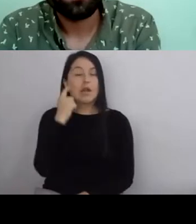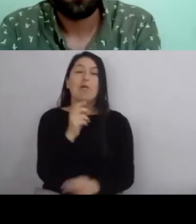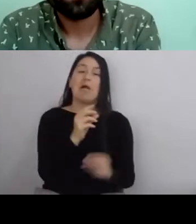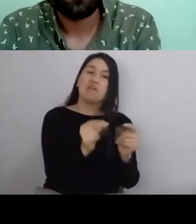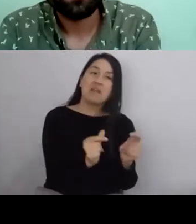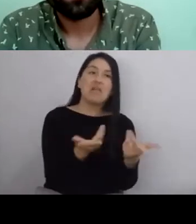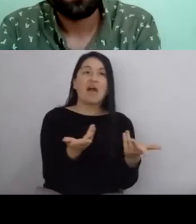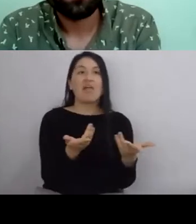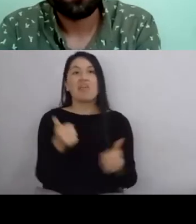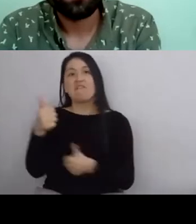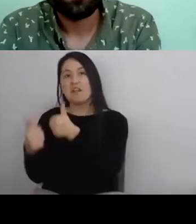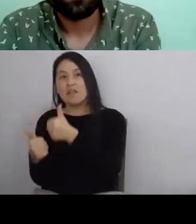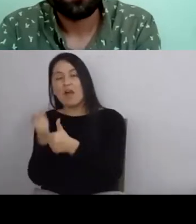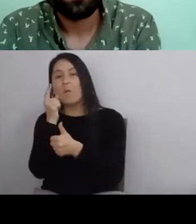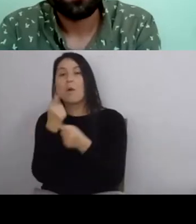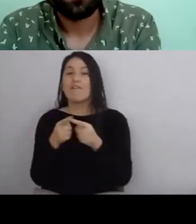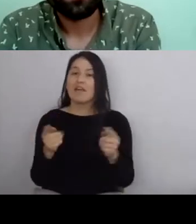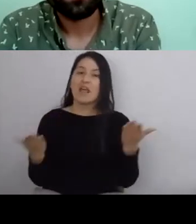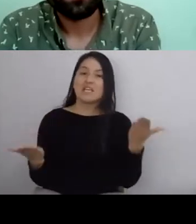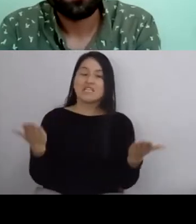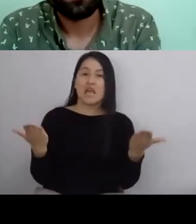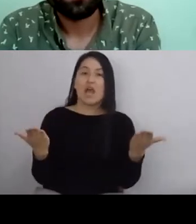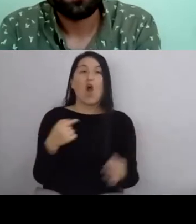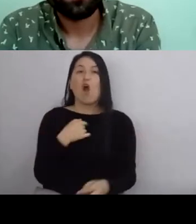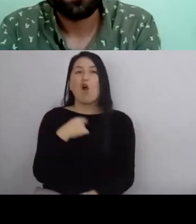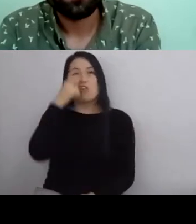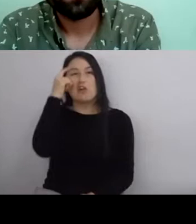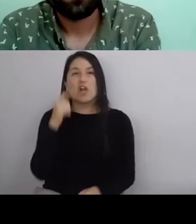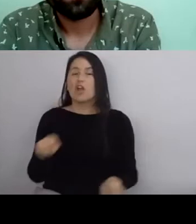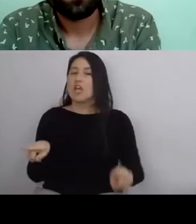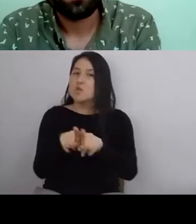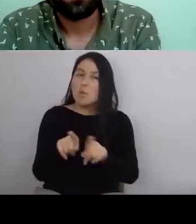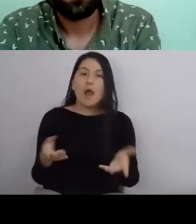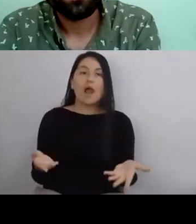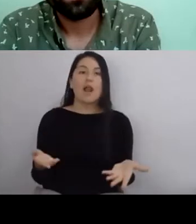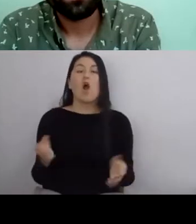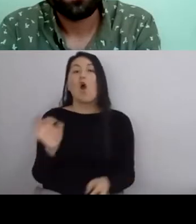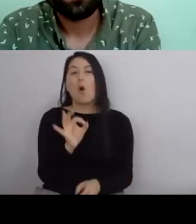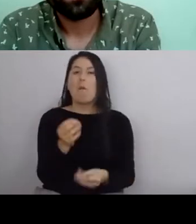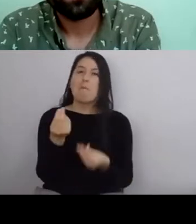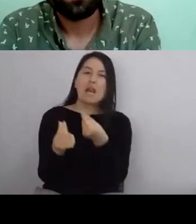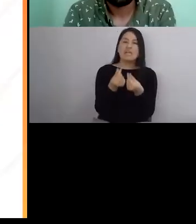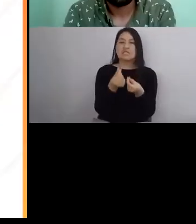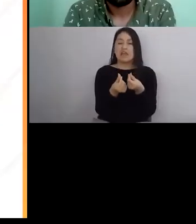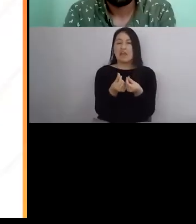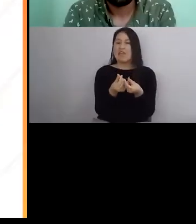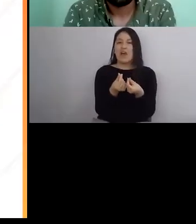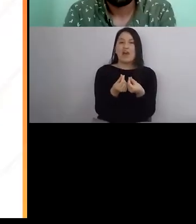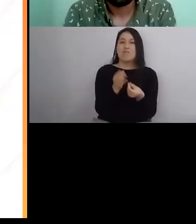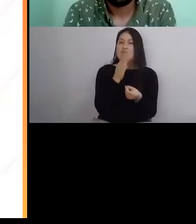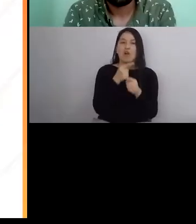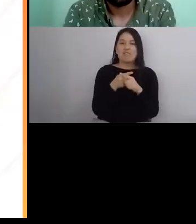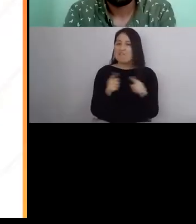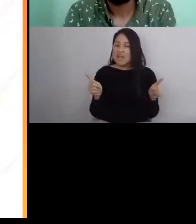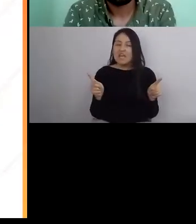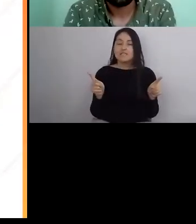y competencia es esto otro. ¿O sabéis qué? Creo que es lo mismo. Son muy parecidas, no veo la diferencia. Quiero que me cuentes,